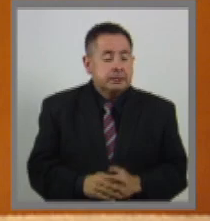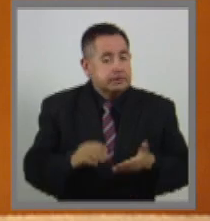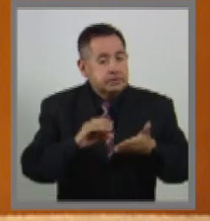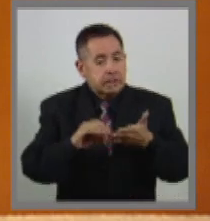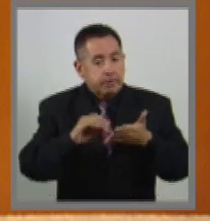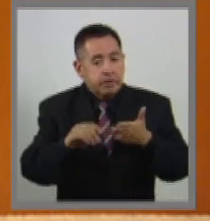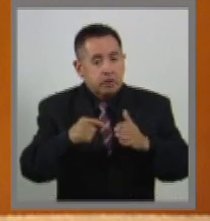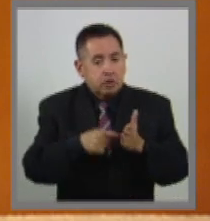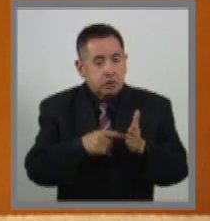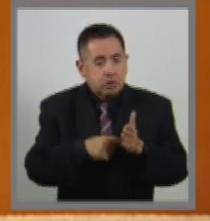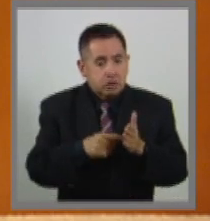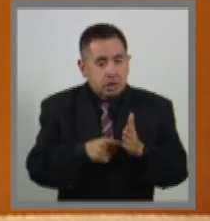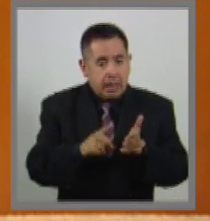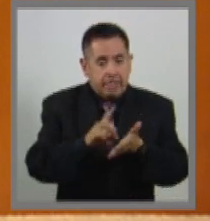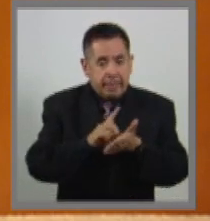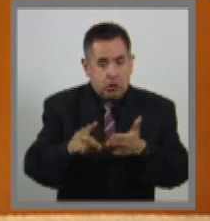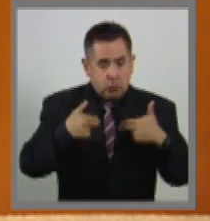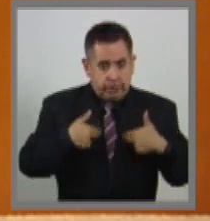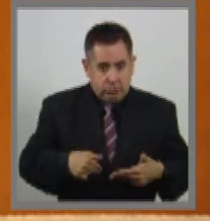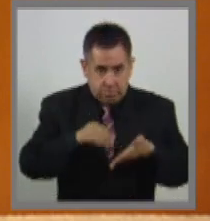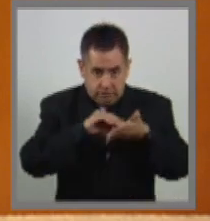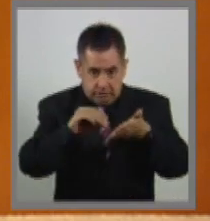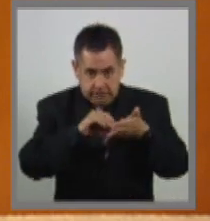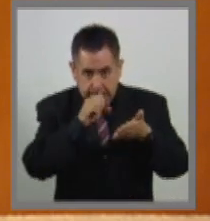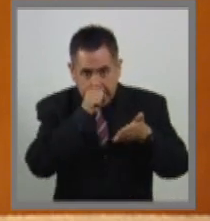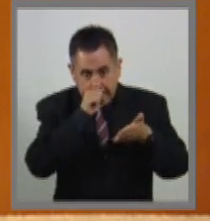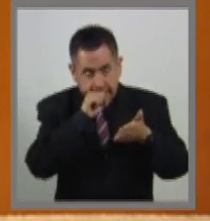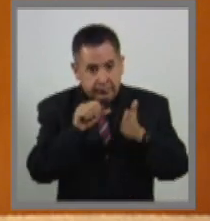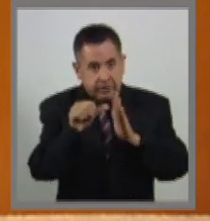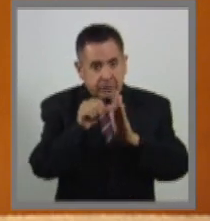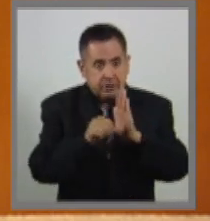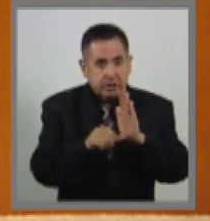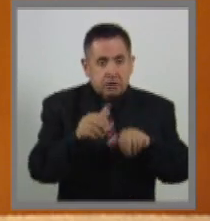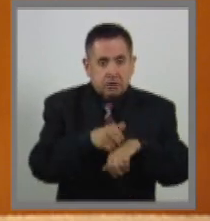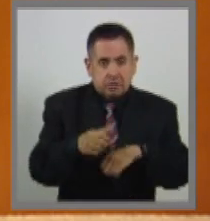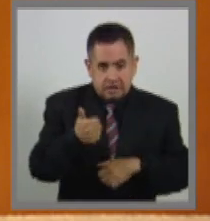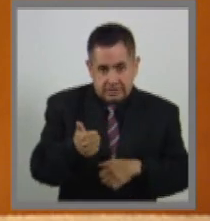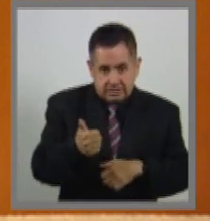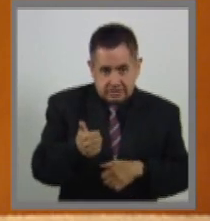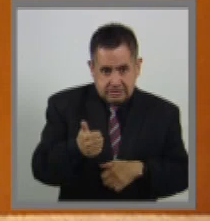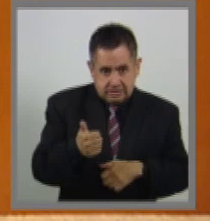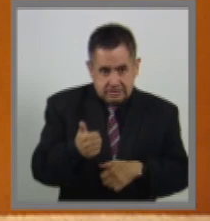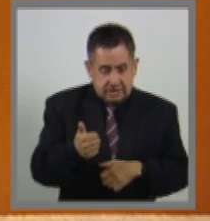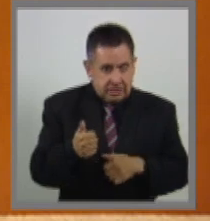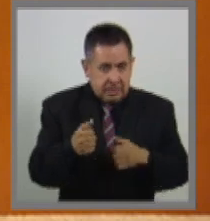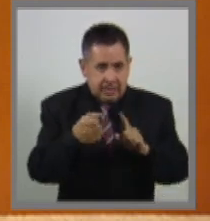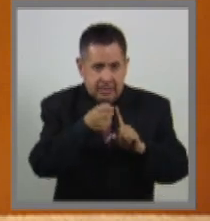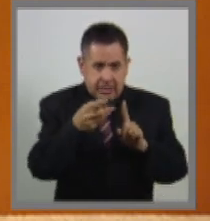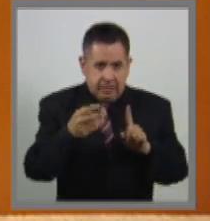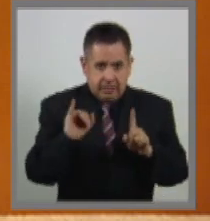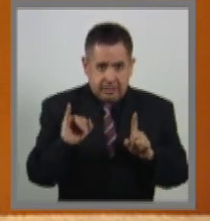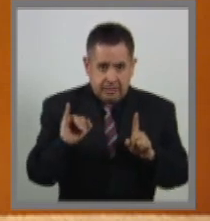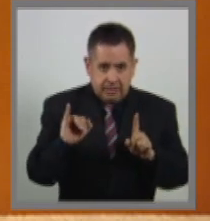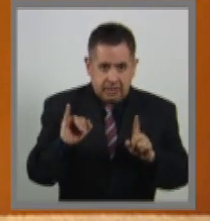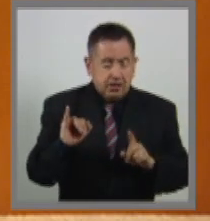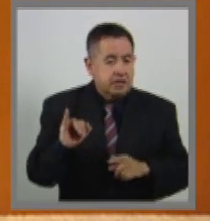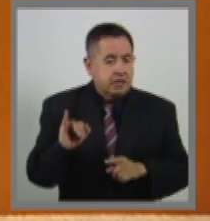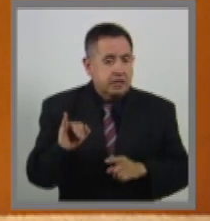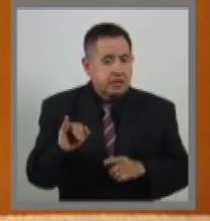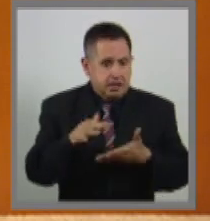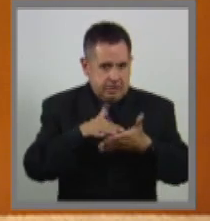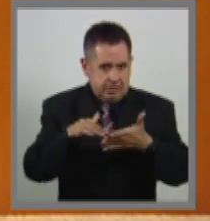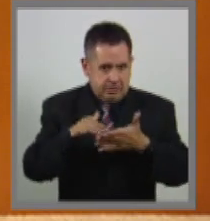capítulo de los derechos humanos, en su artículo 6, en su inciso I,